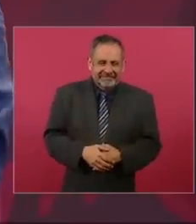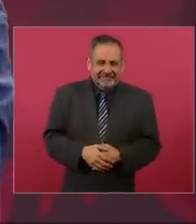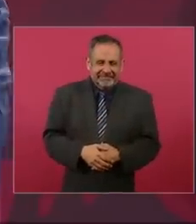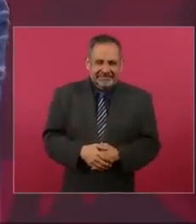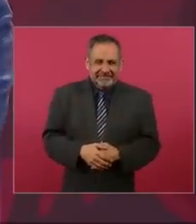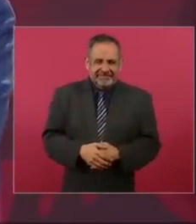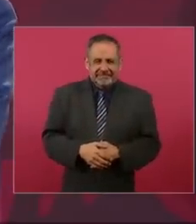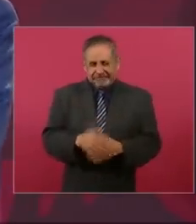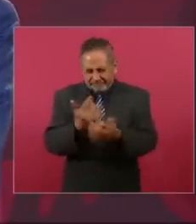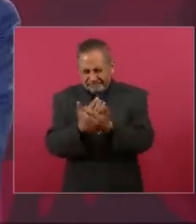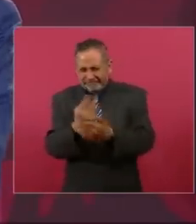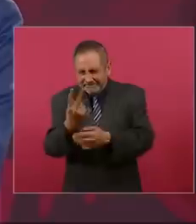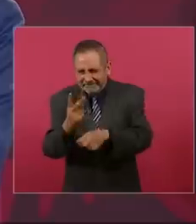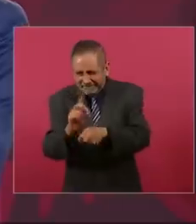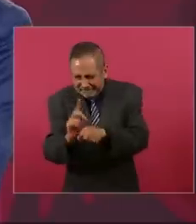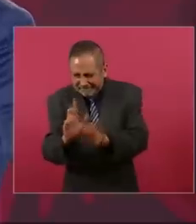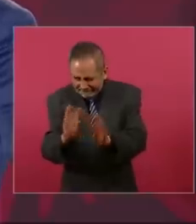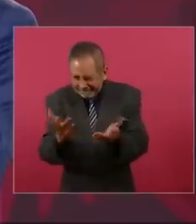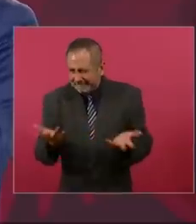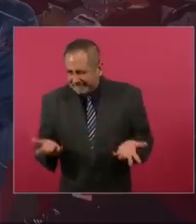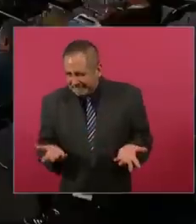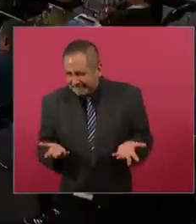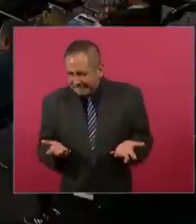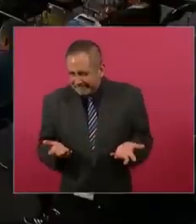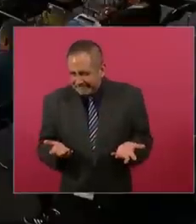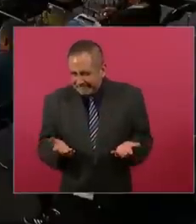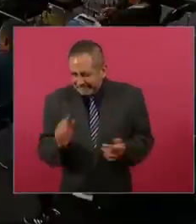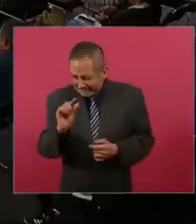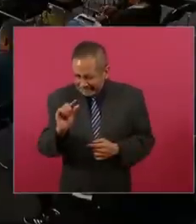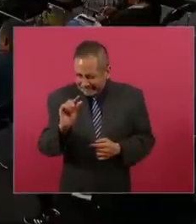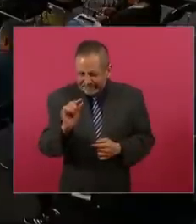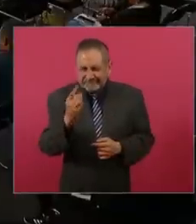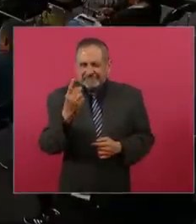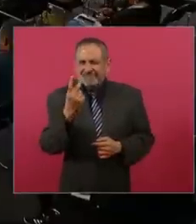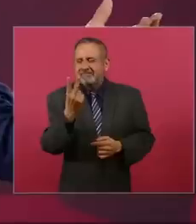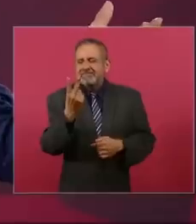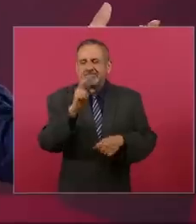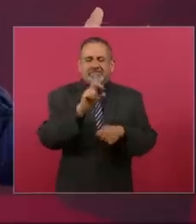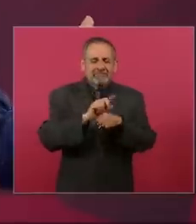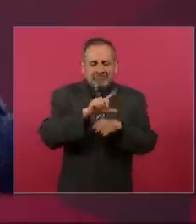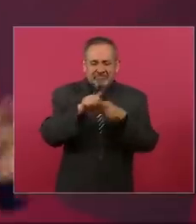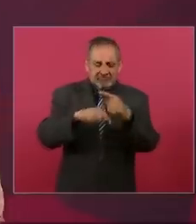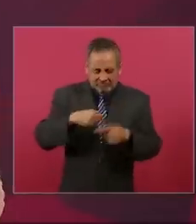¿No me van a dar dos días? O sea, dos días.